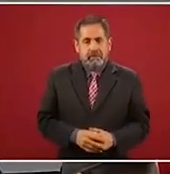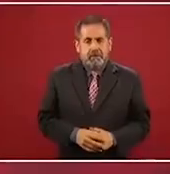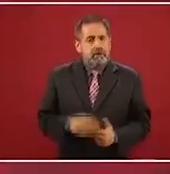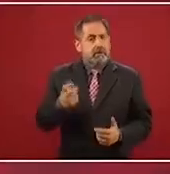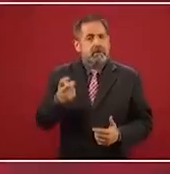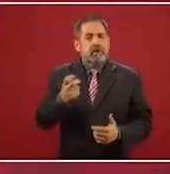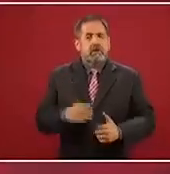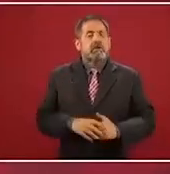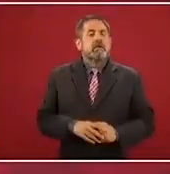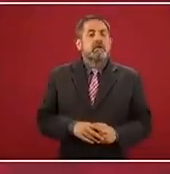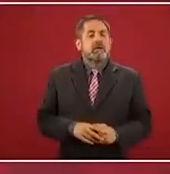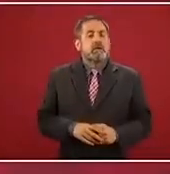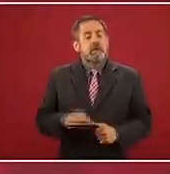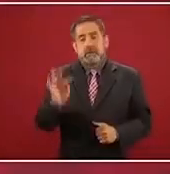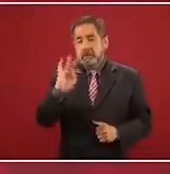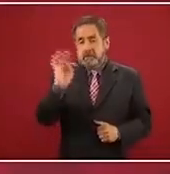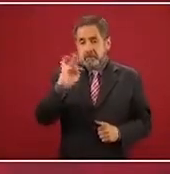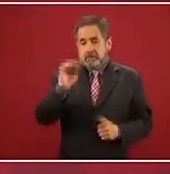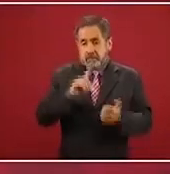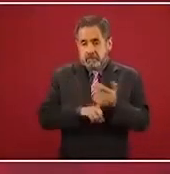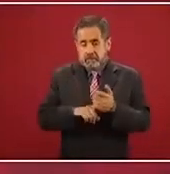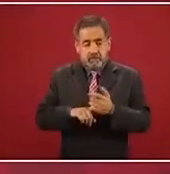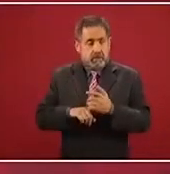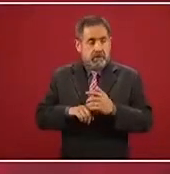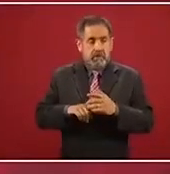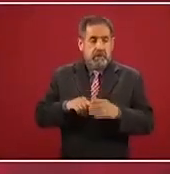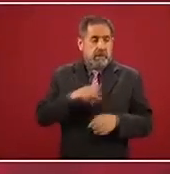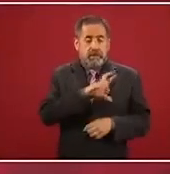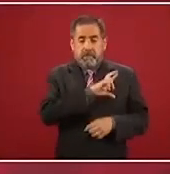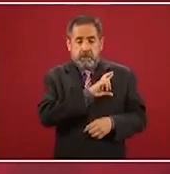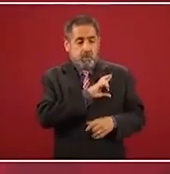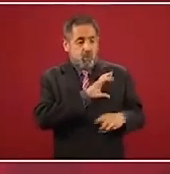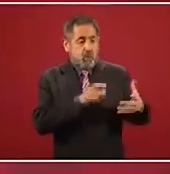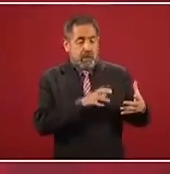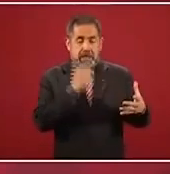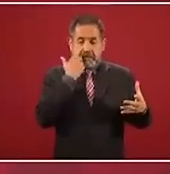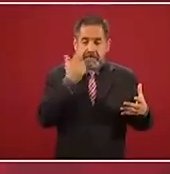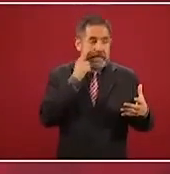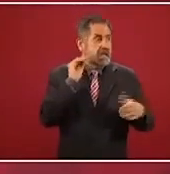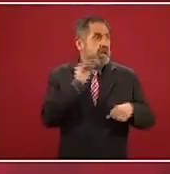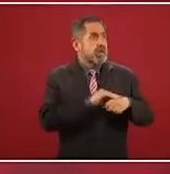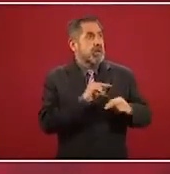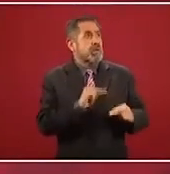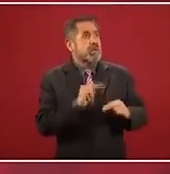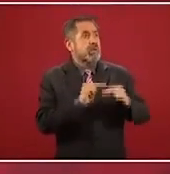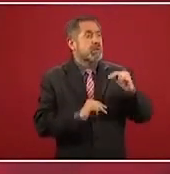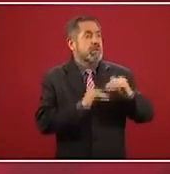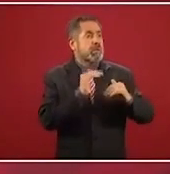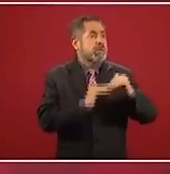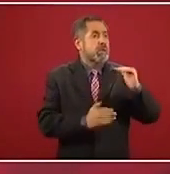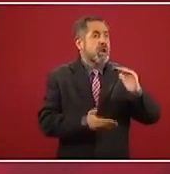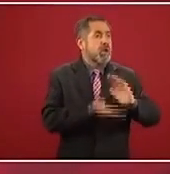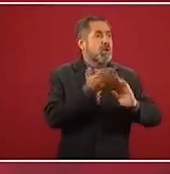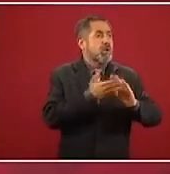Entonces, si la iniciativa privada quiere construir un hospital